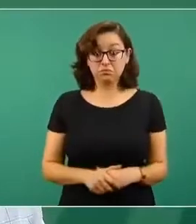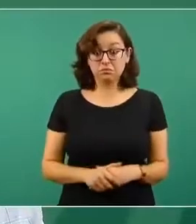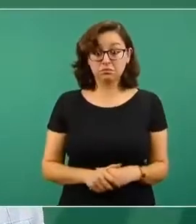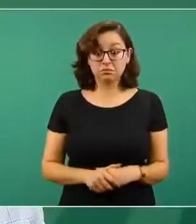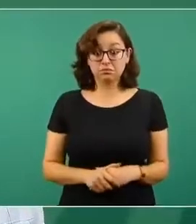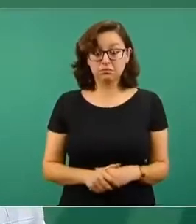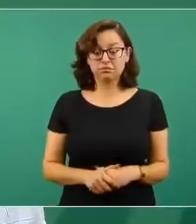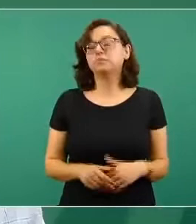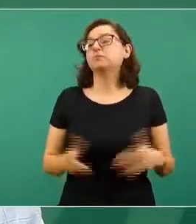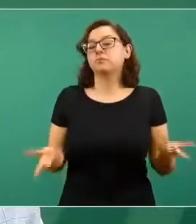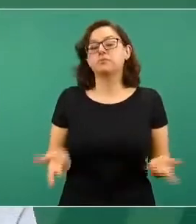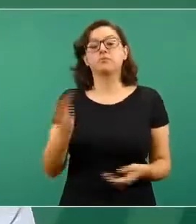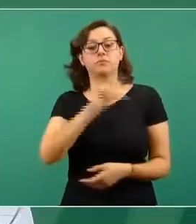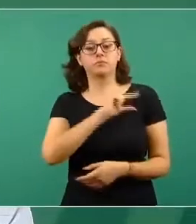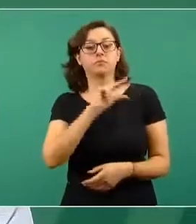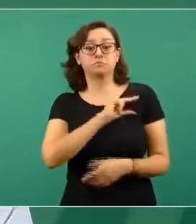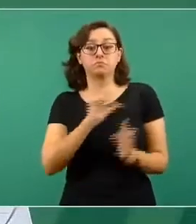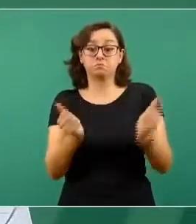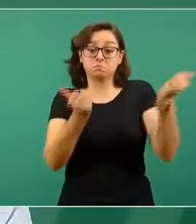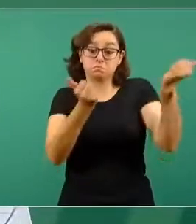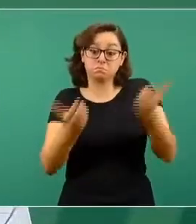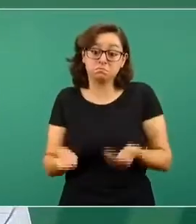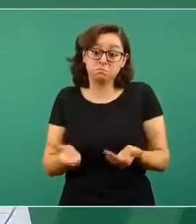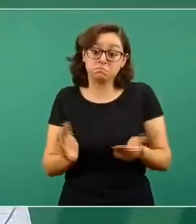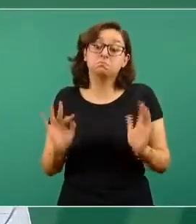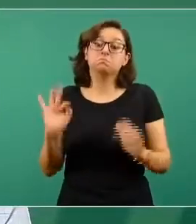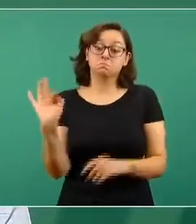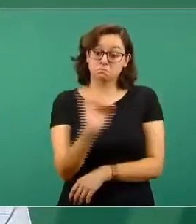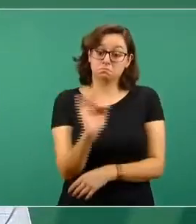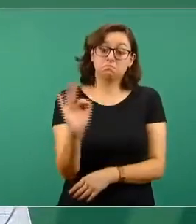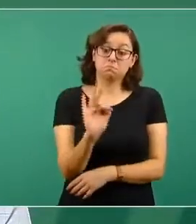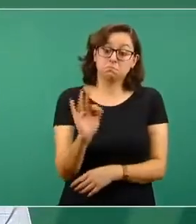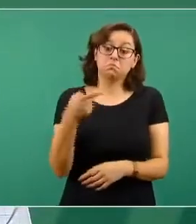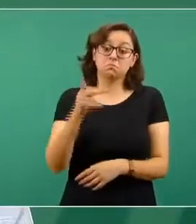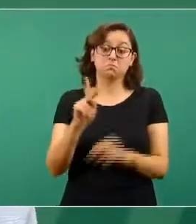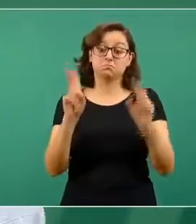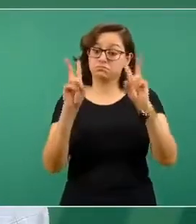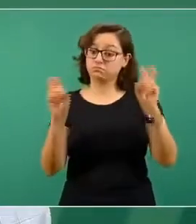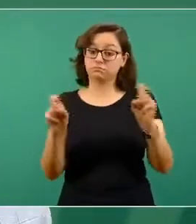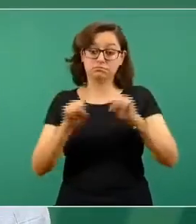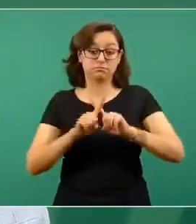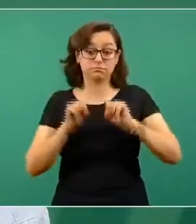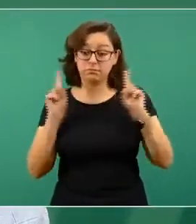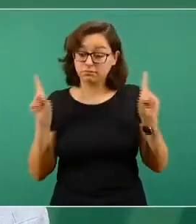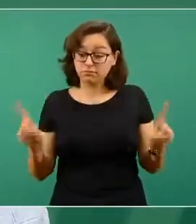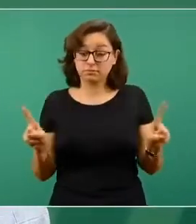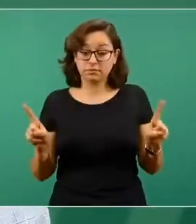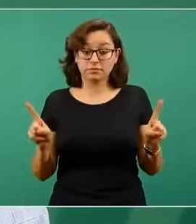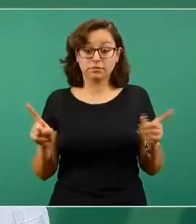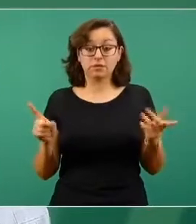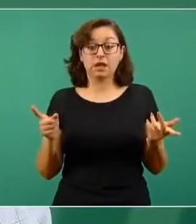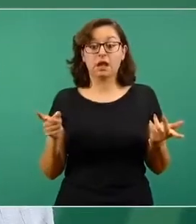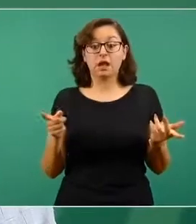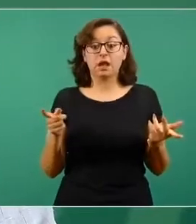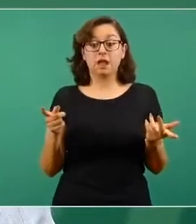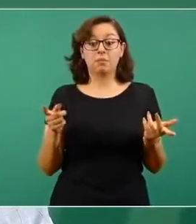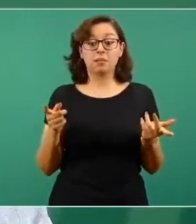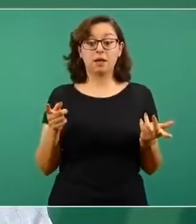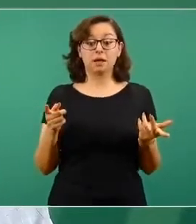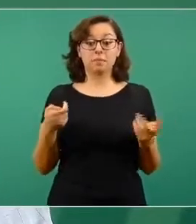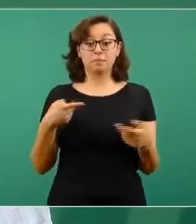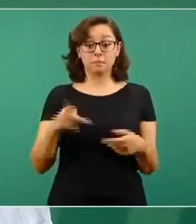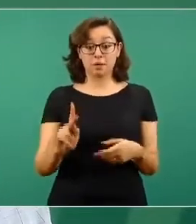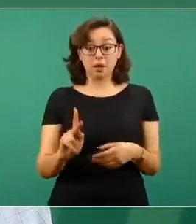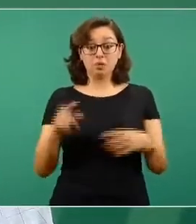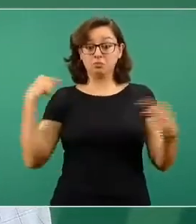la importación por un privado sería un tema diferente en el sentido de que para efectos del país, recordemos